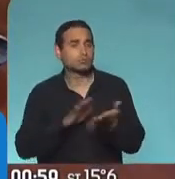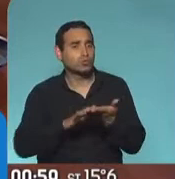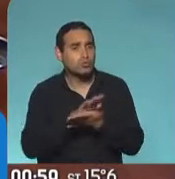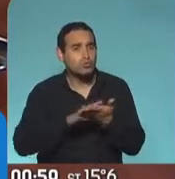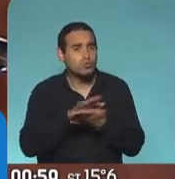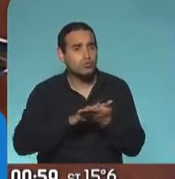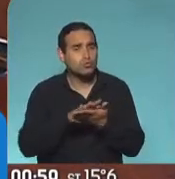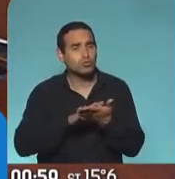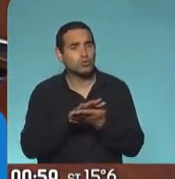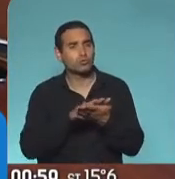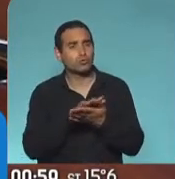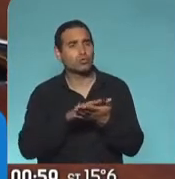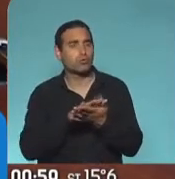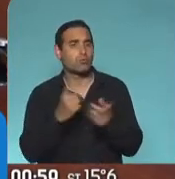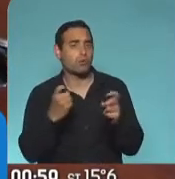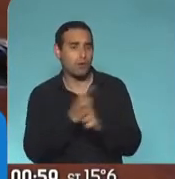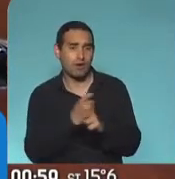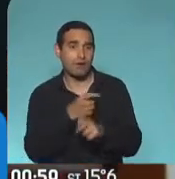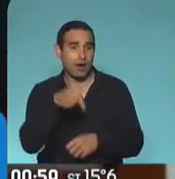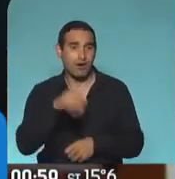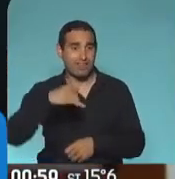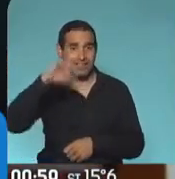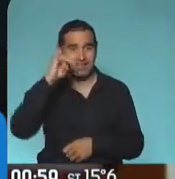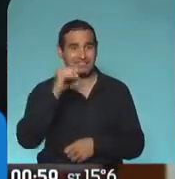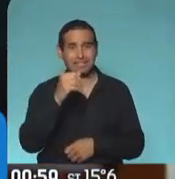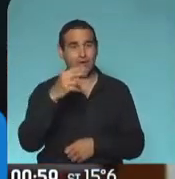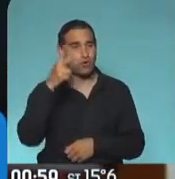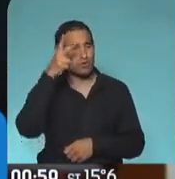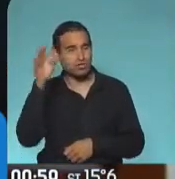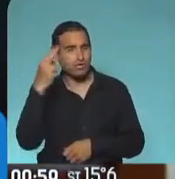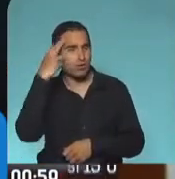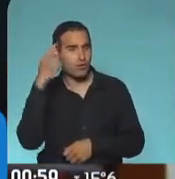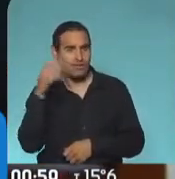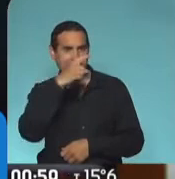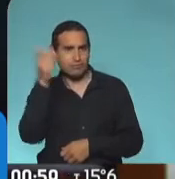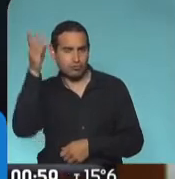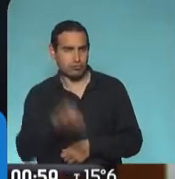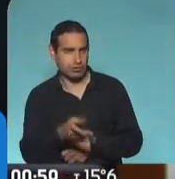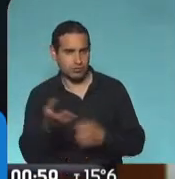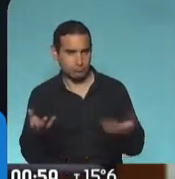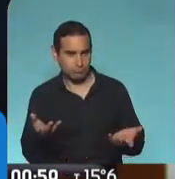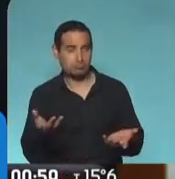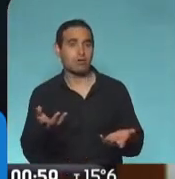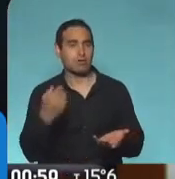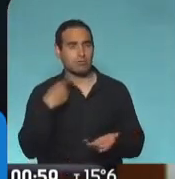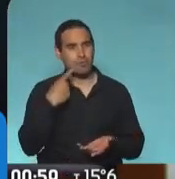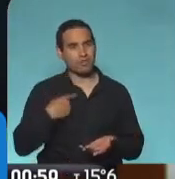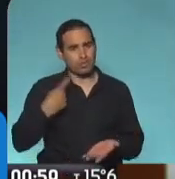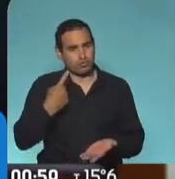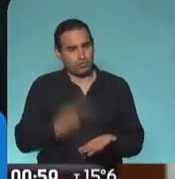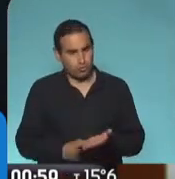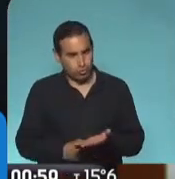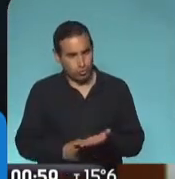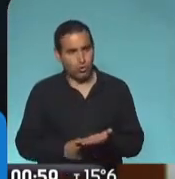modelo especulativo que hace que tengamos tasas de 80 90 100 por ciento porque entre otras cuestiones tomar la decisión de poner